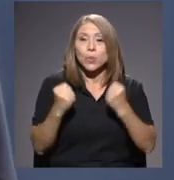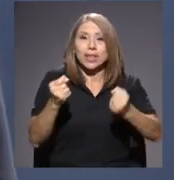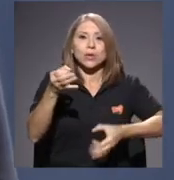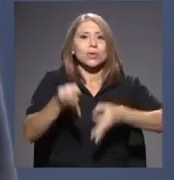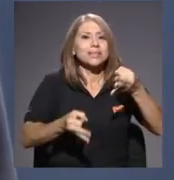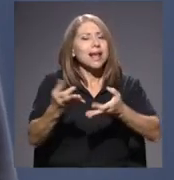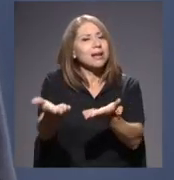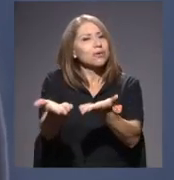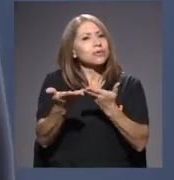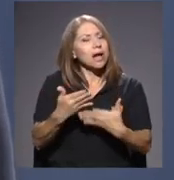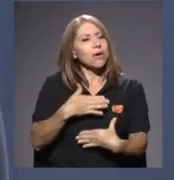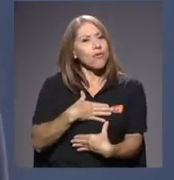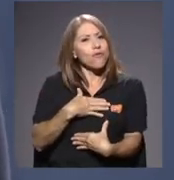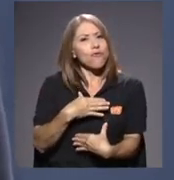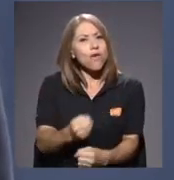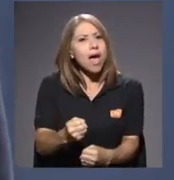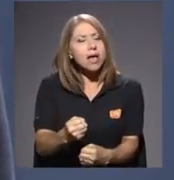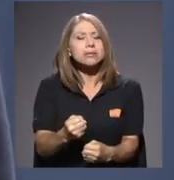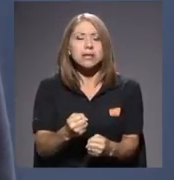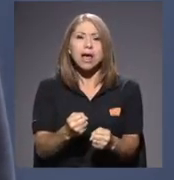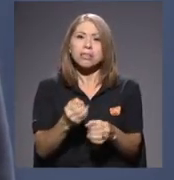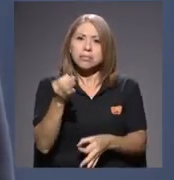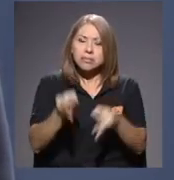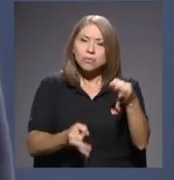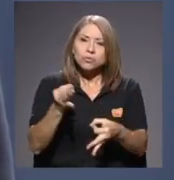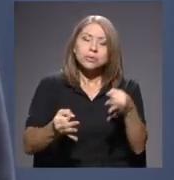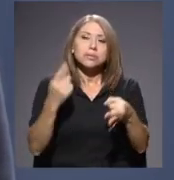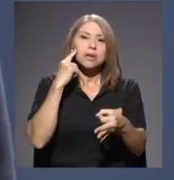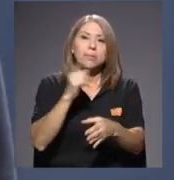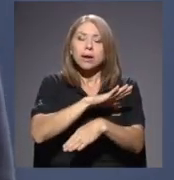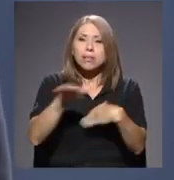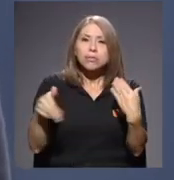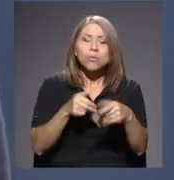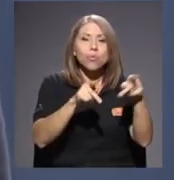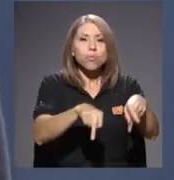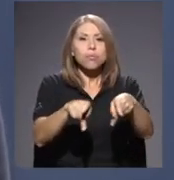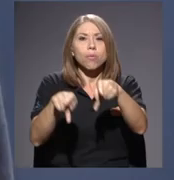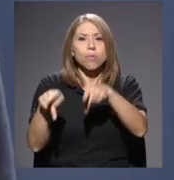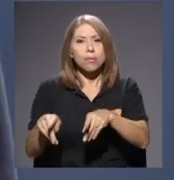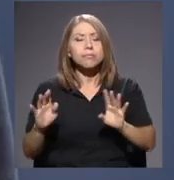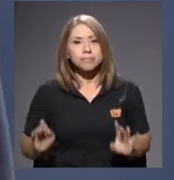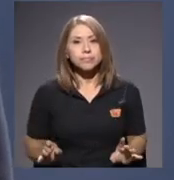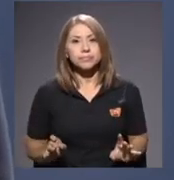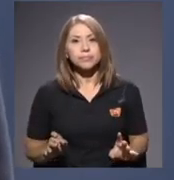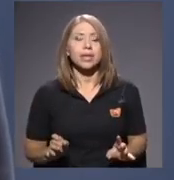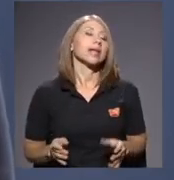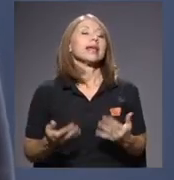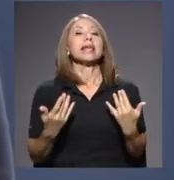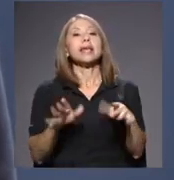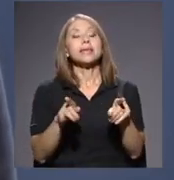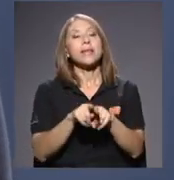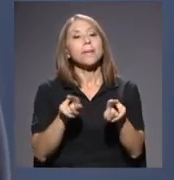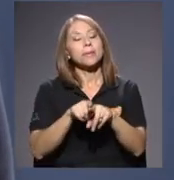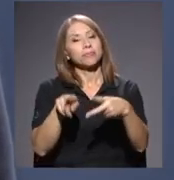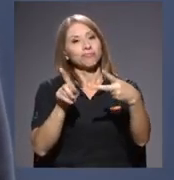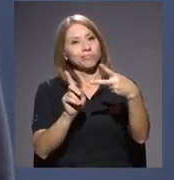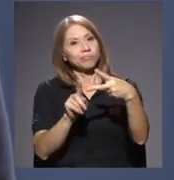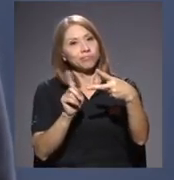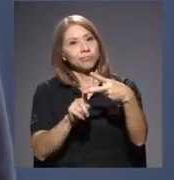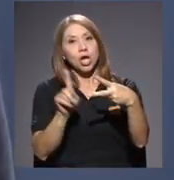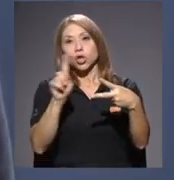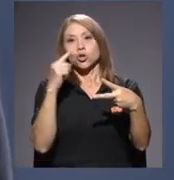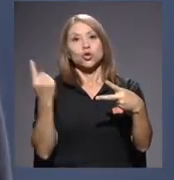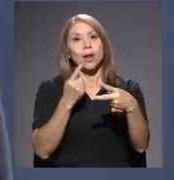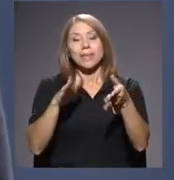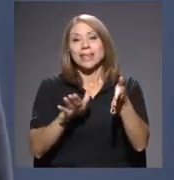la confianza de una justicia para toda la población. Entonces yo quería resaltar eso, y rápidamente otro punto, no solo el caso